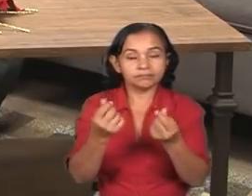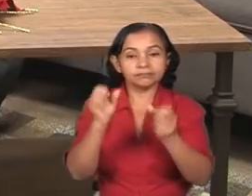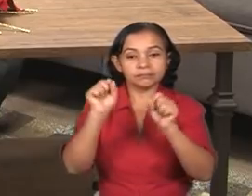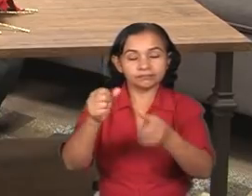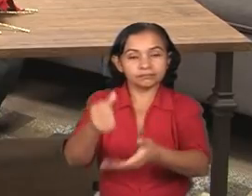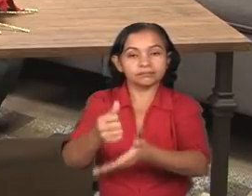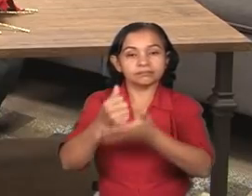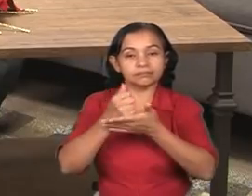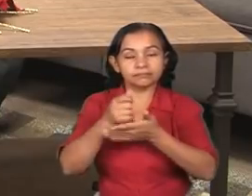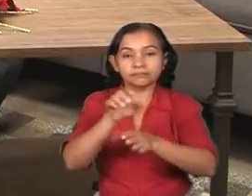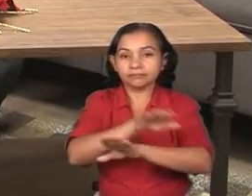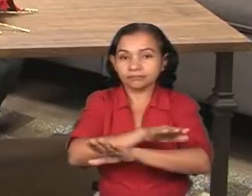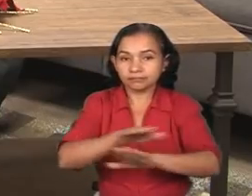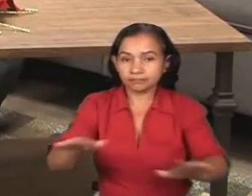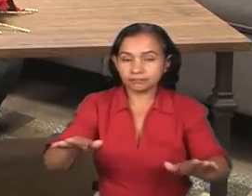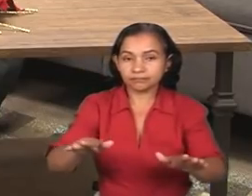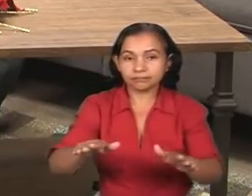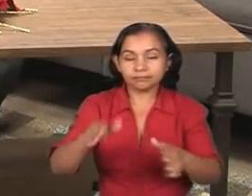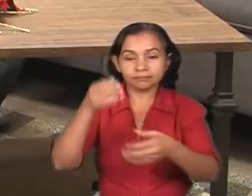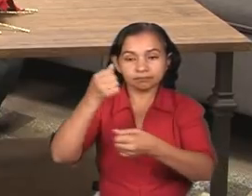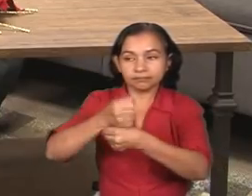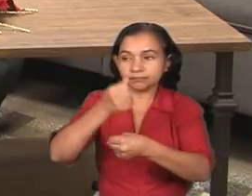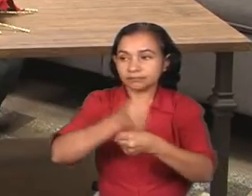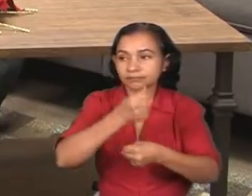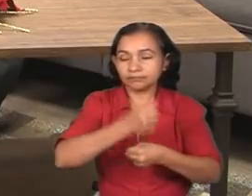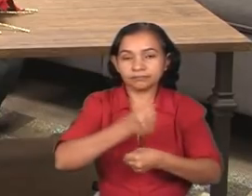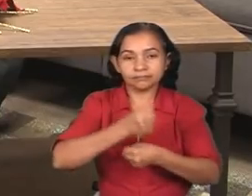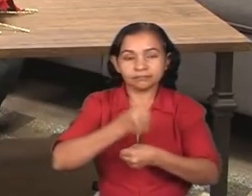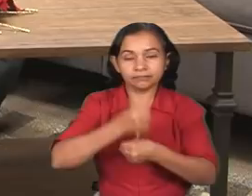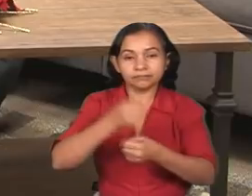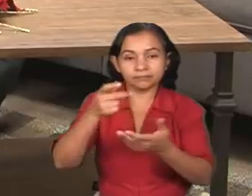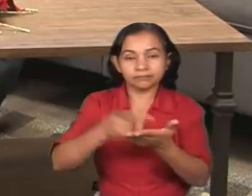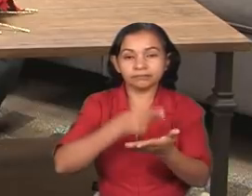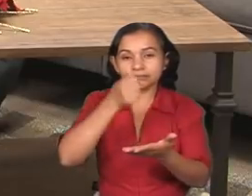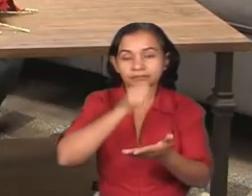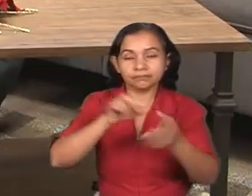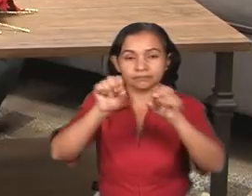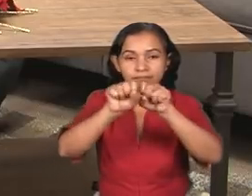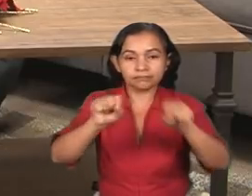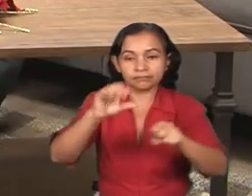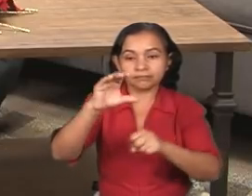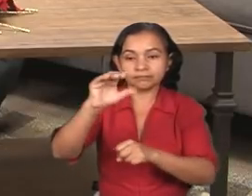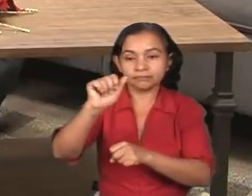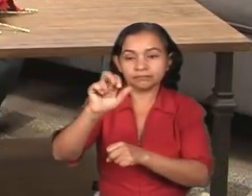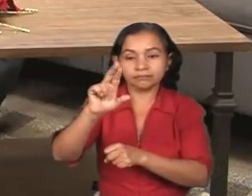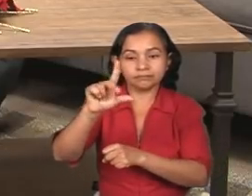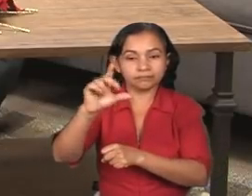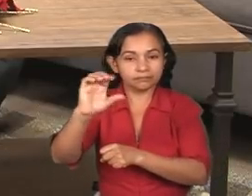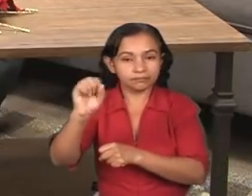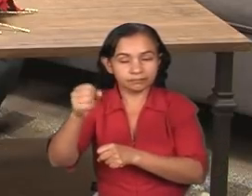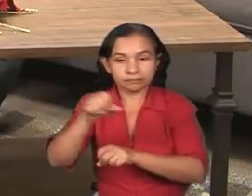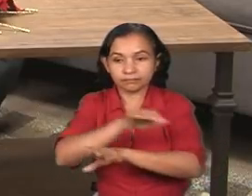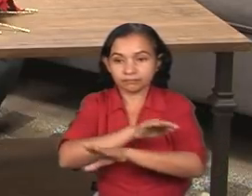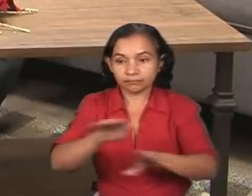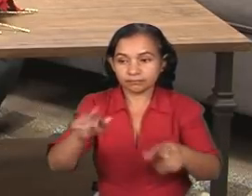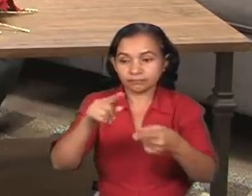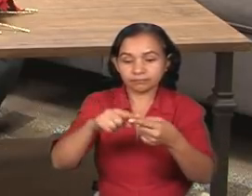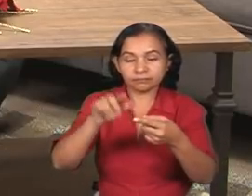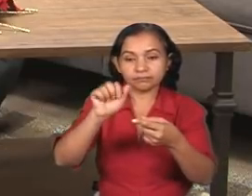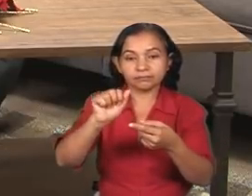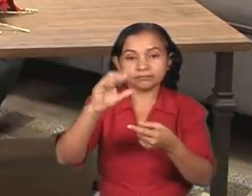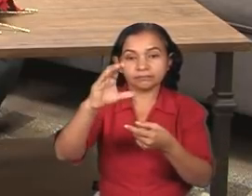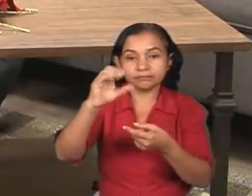permitió finalizar la obra en los proyectos de agua potable en San Carlos, por ejemplo. Okay. Finalizamos